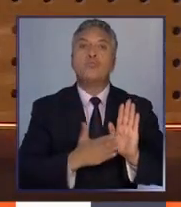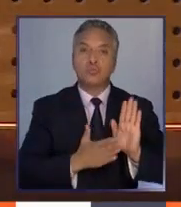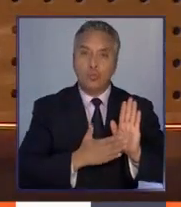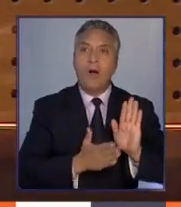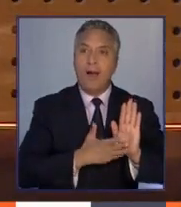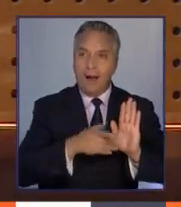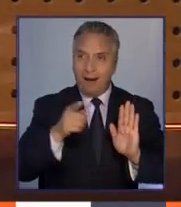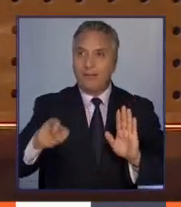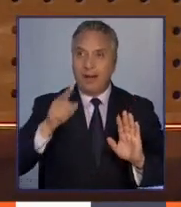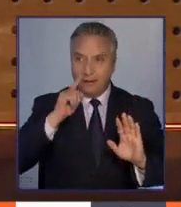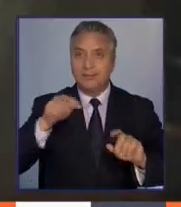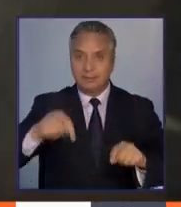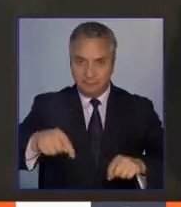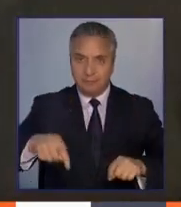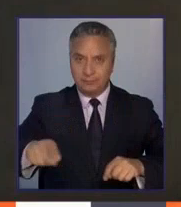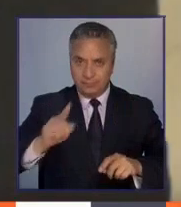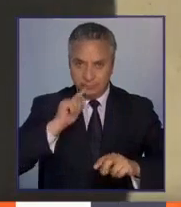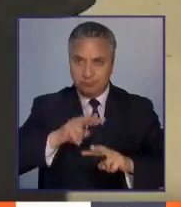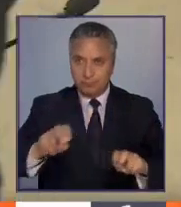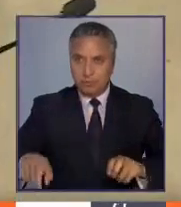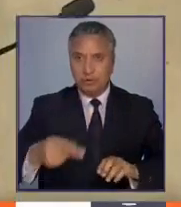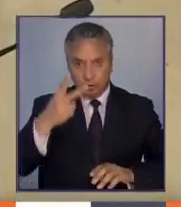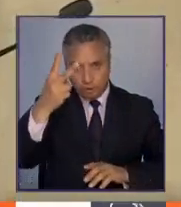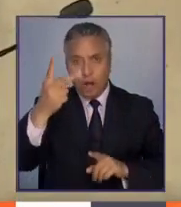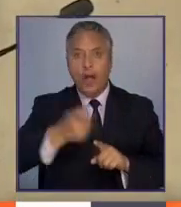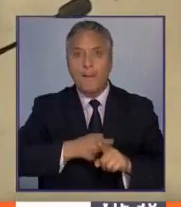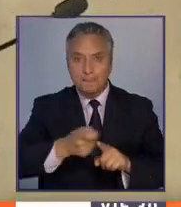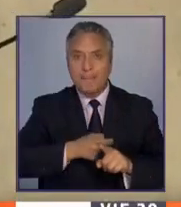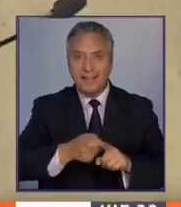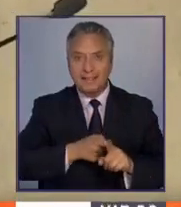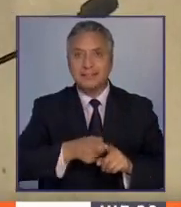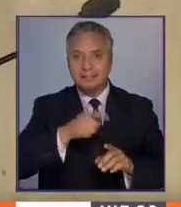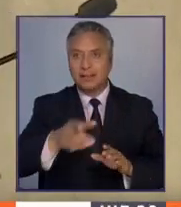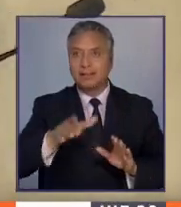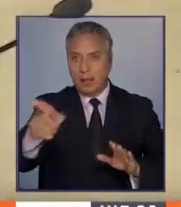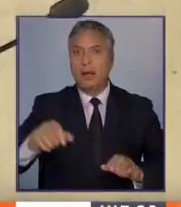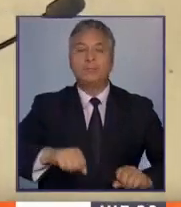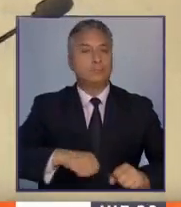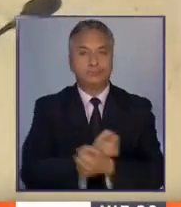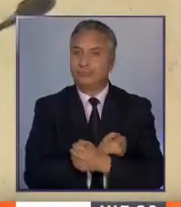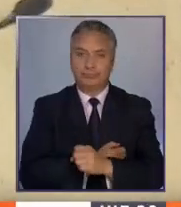investigación de este caso. 2 meses, decretó el tribunal, quedó en prisión preventiva.